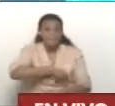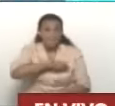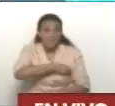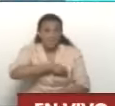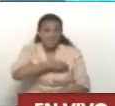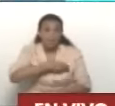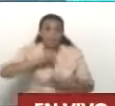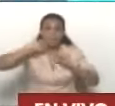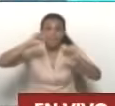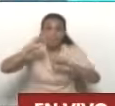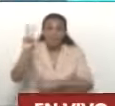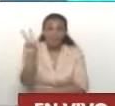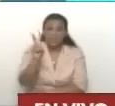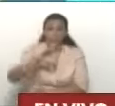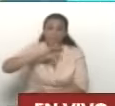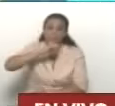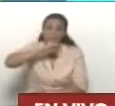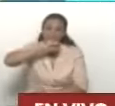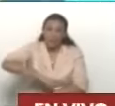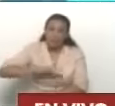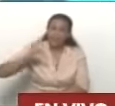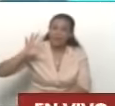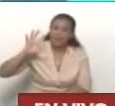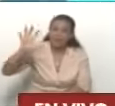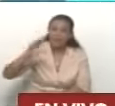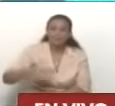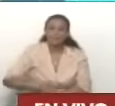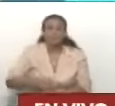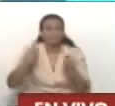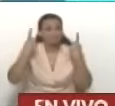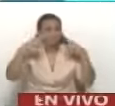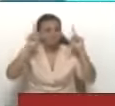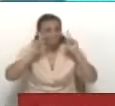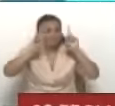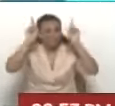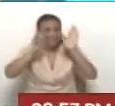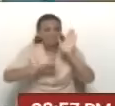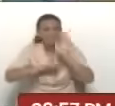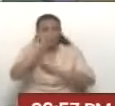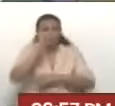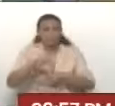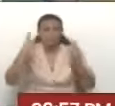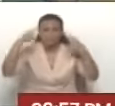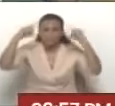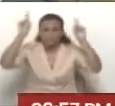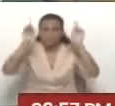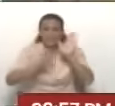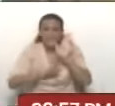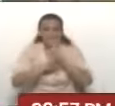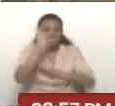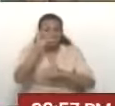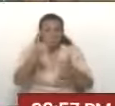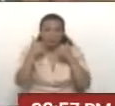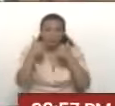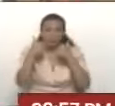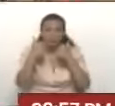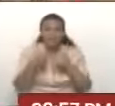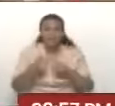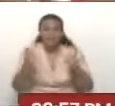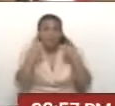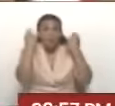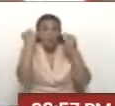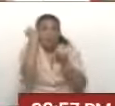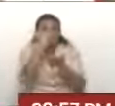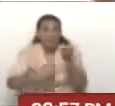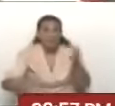misión Viva Venezuela, mi patria querida. Éxito total. Las jornadas de inscripción,